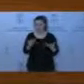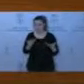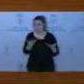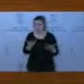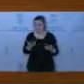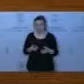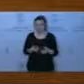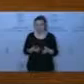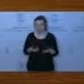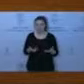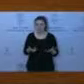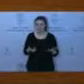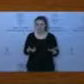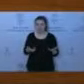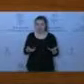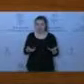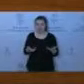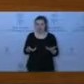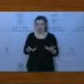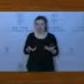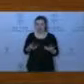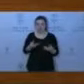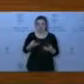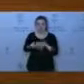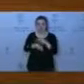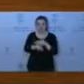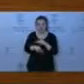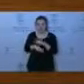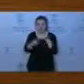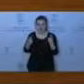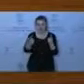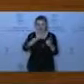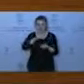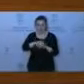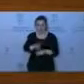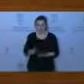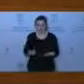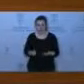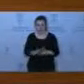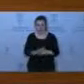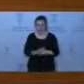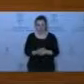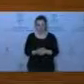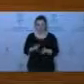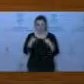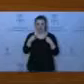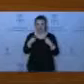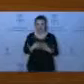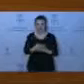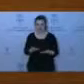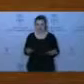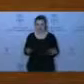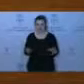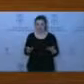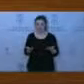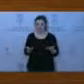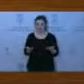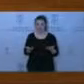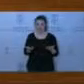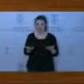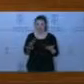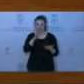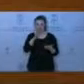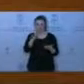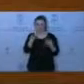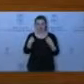placentero el no practicar con rigor la gestión pública. Señorías, señorías del Grupo Socialista, da la impresión